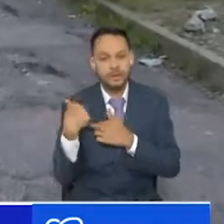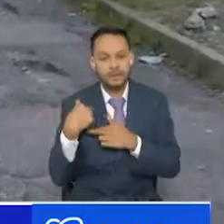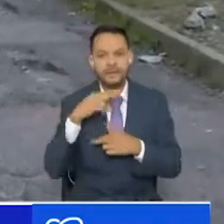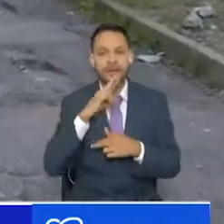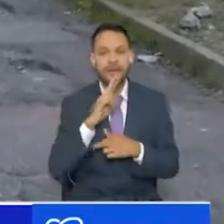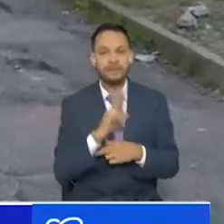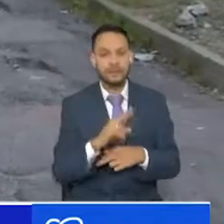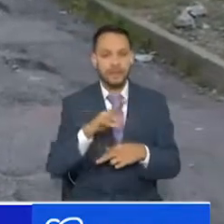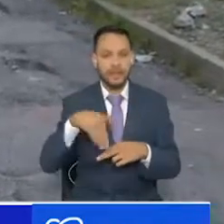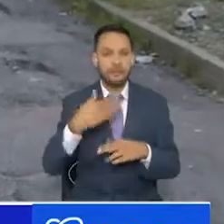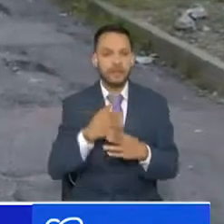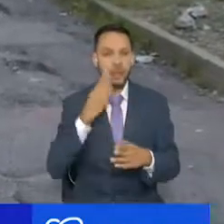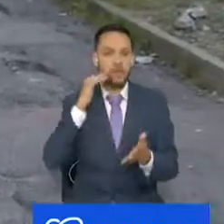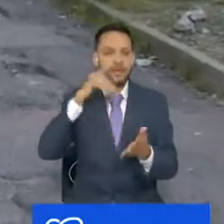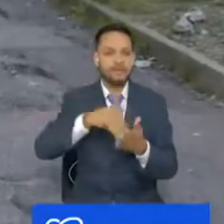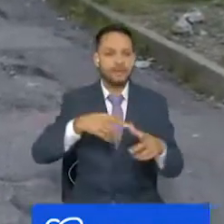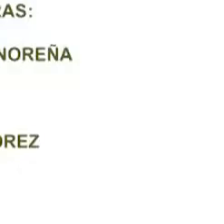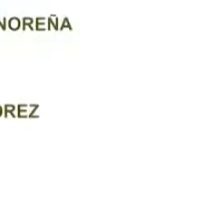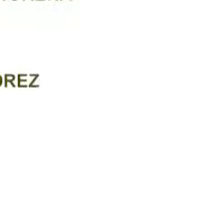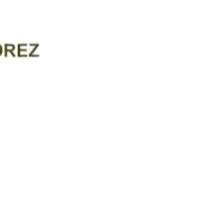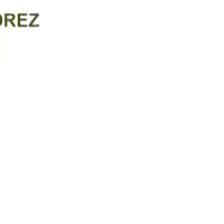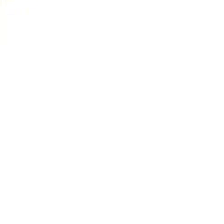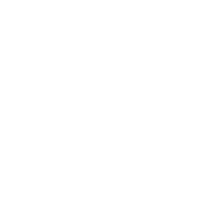estos se vuelven a abrir